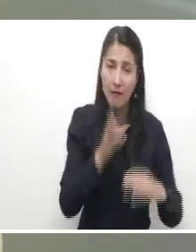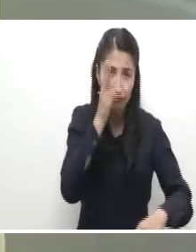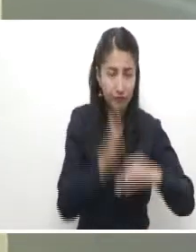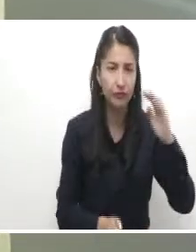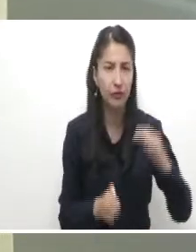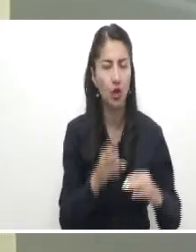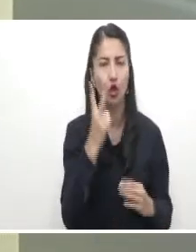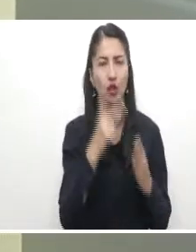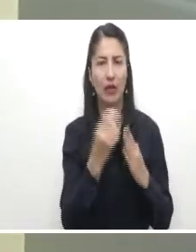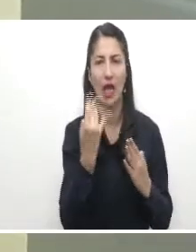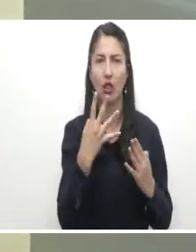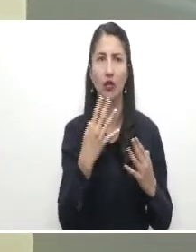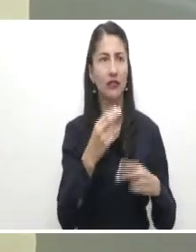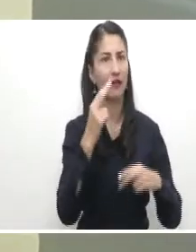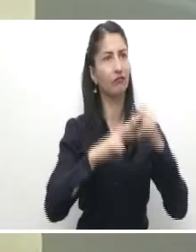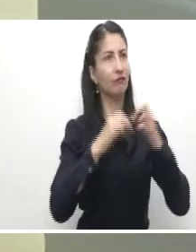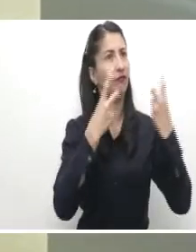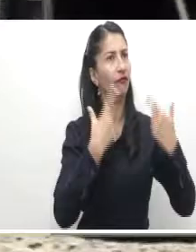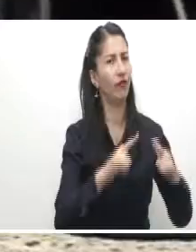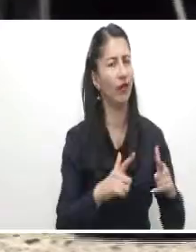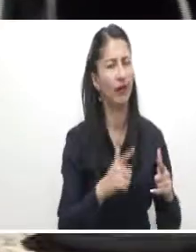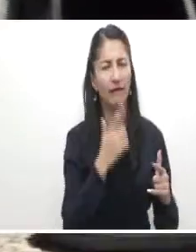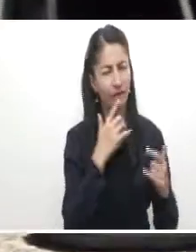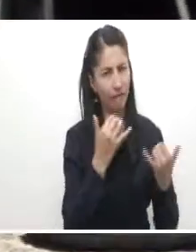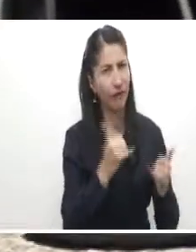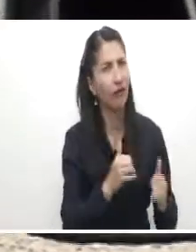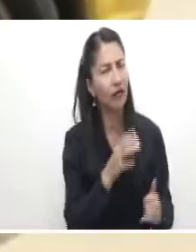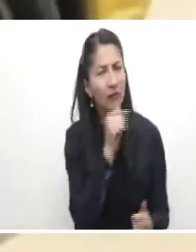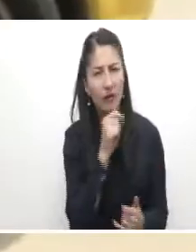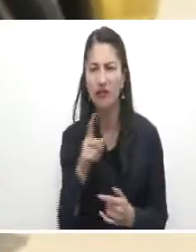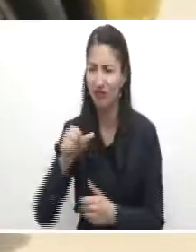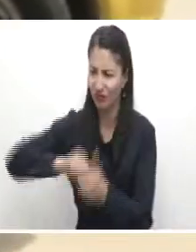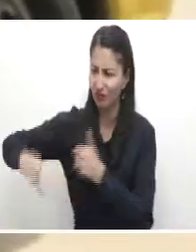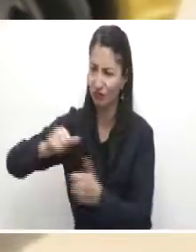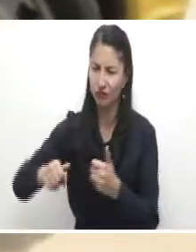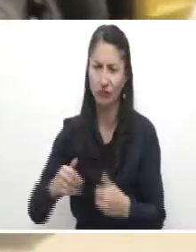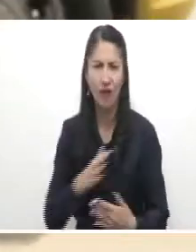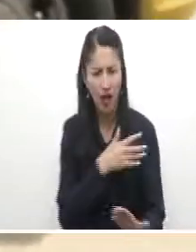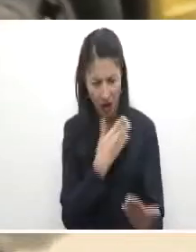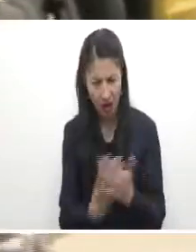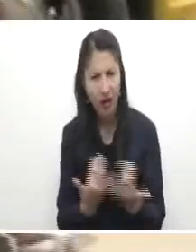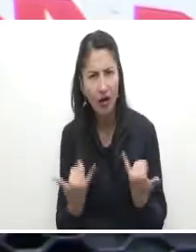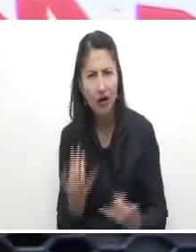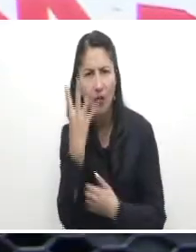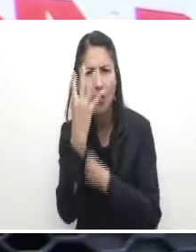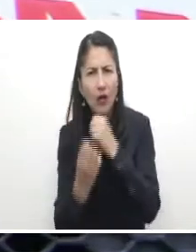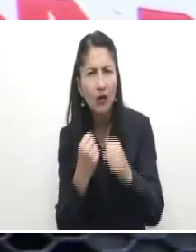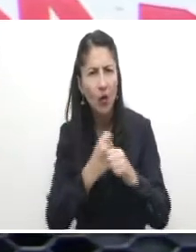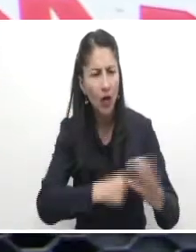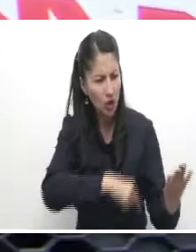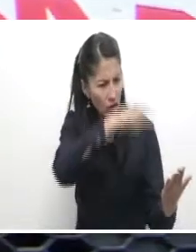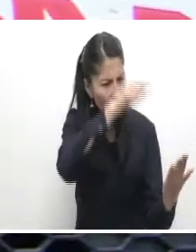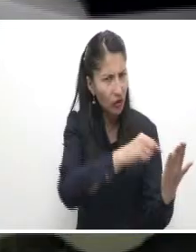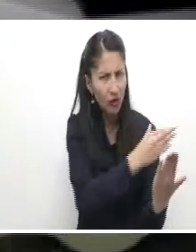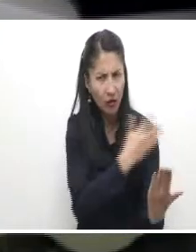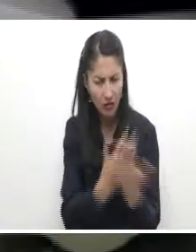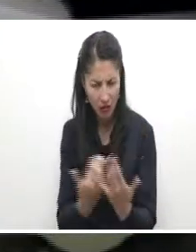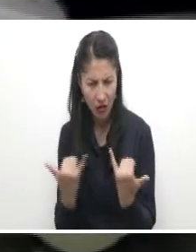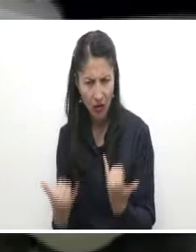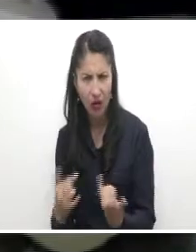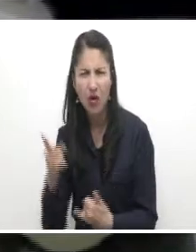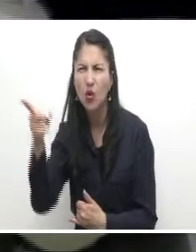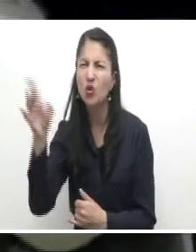2014 y fue financiado con recursos de regalías hoy cuatro años después de suscrito el contrato de obra con la firma ávila